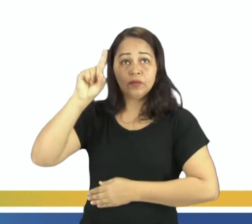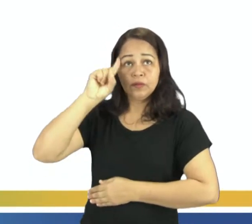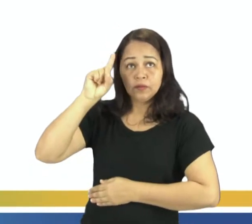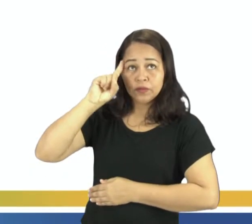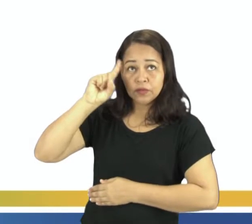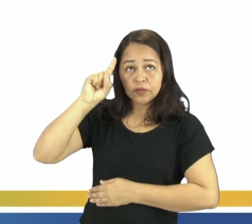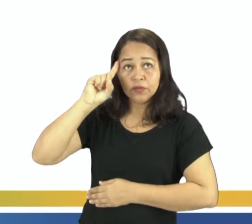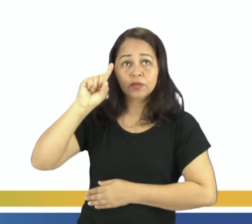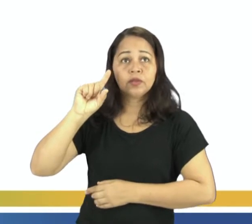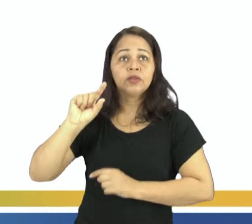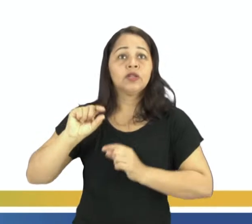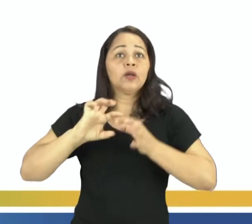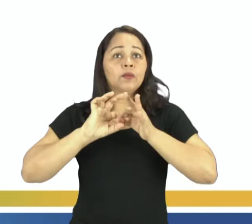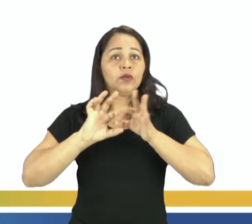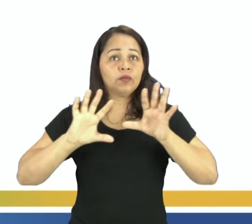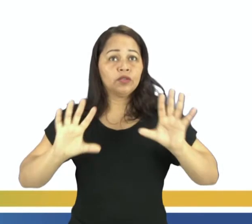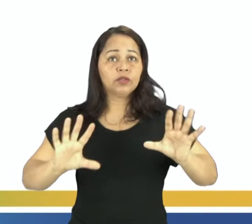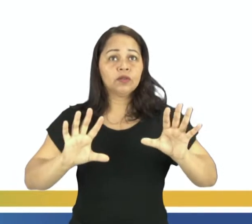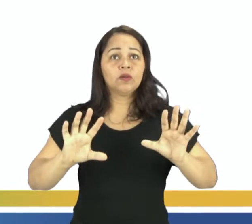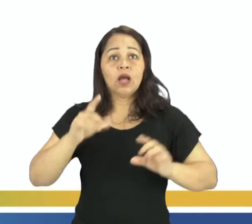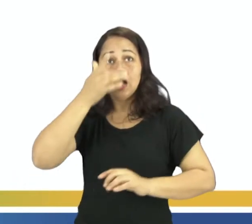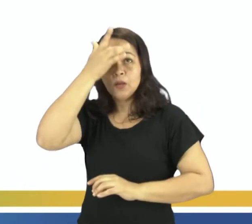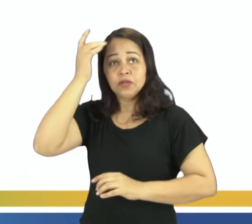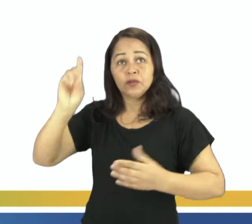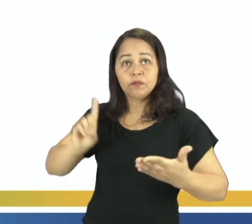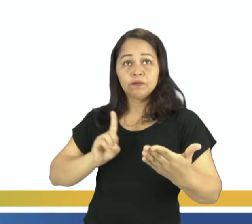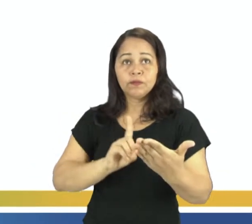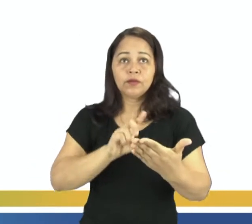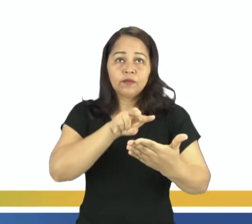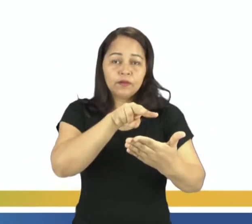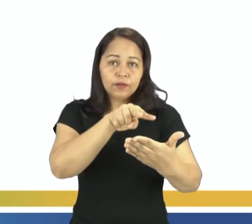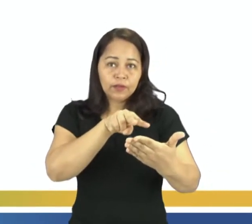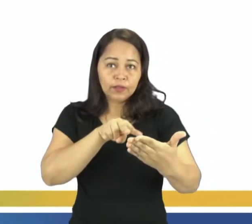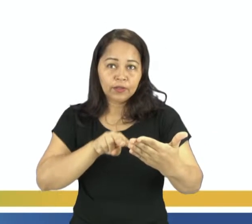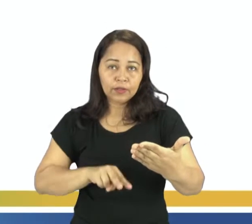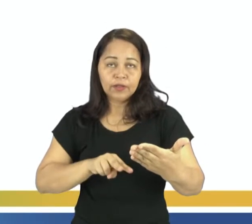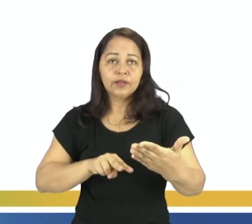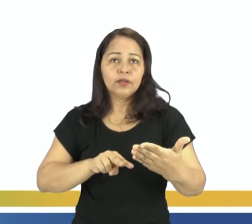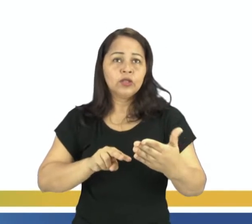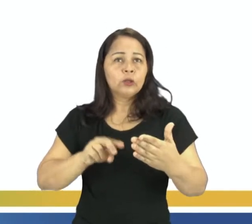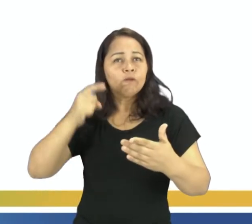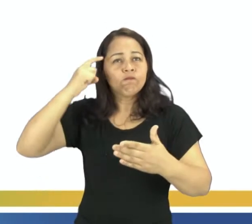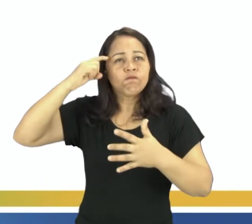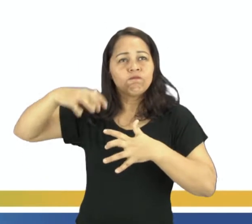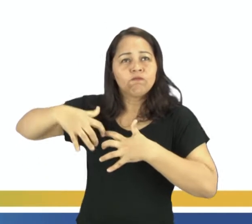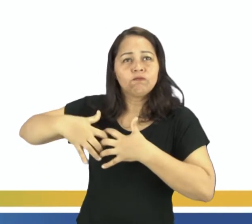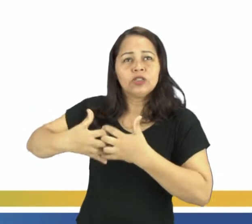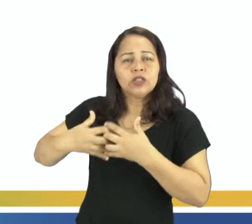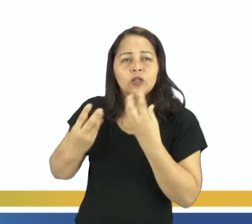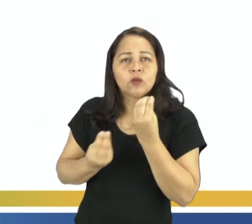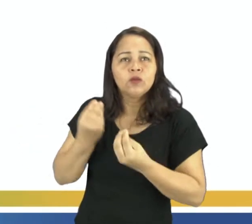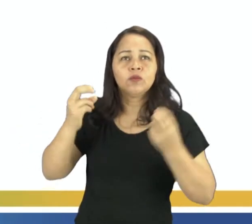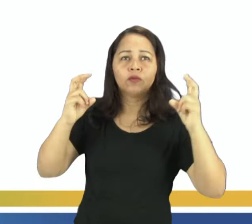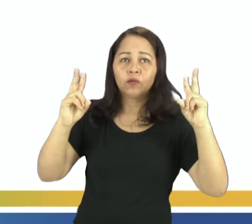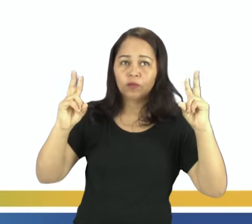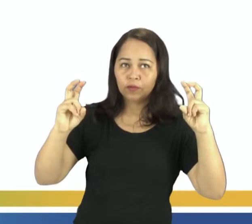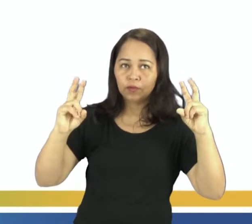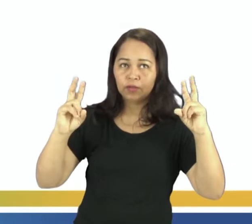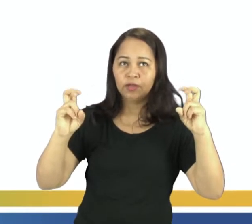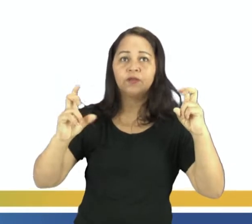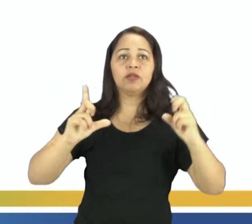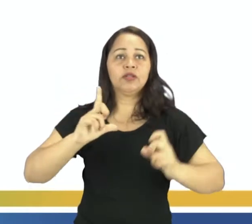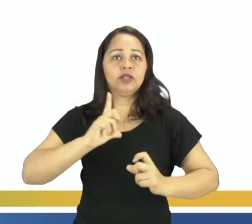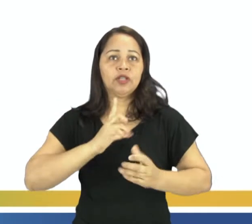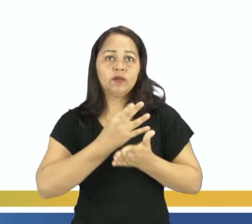cotidianas, permitiendo al lector reflexionar sobre ese tema. Debido a que tiene